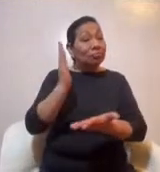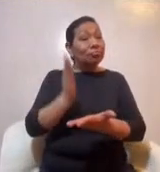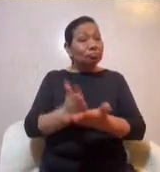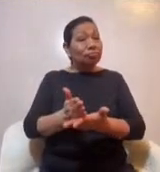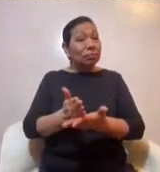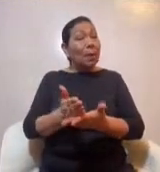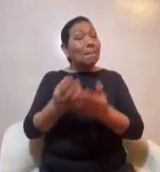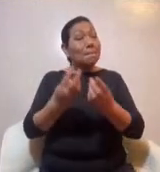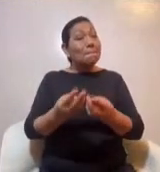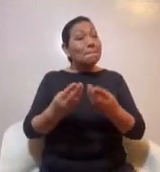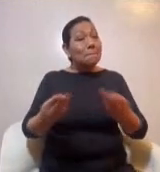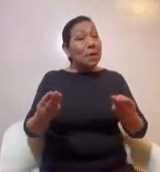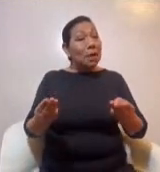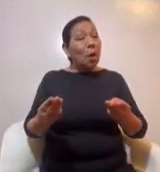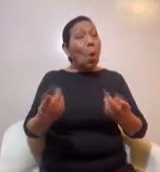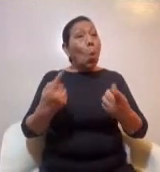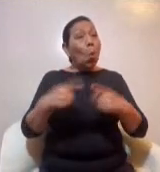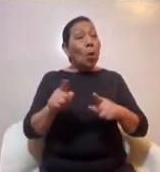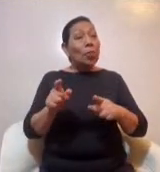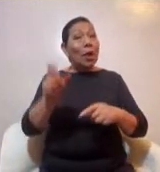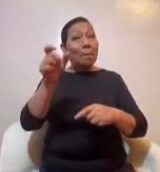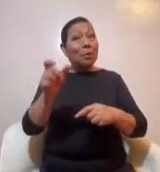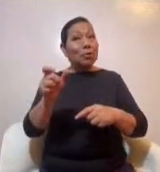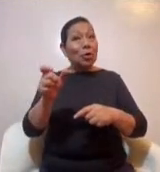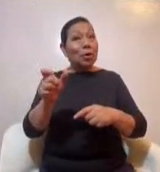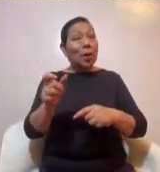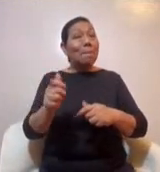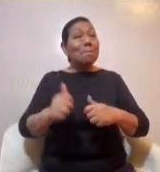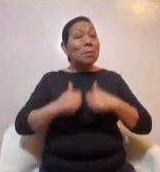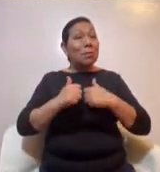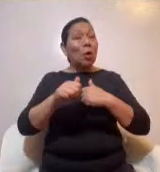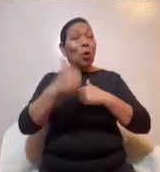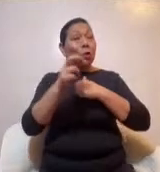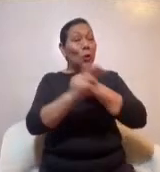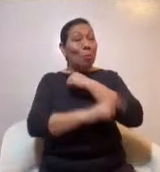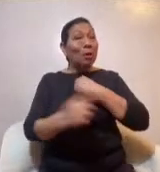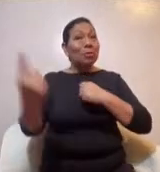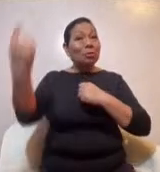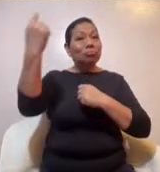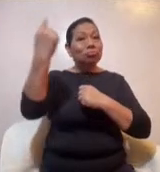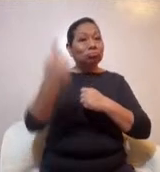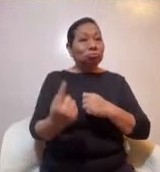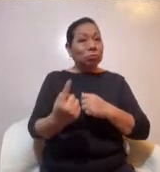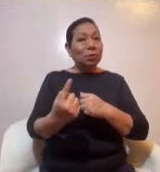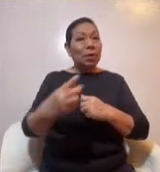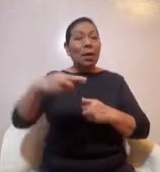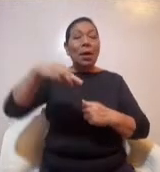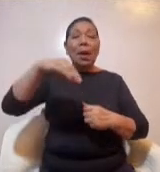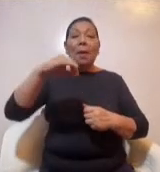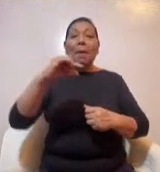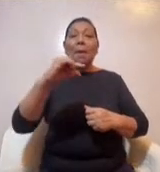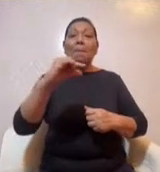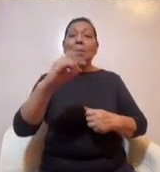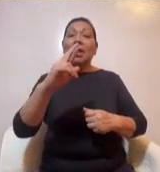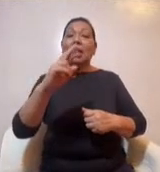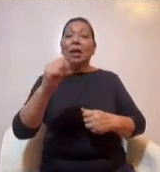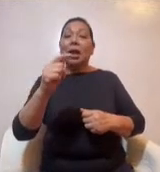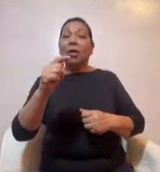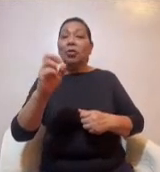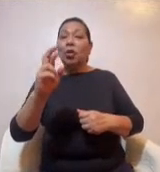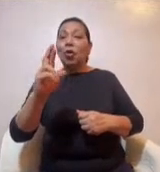administrativo sancionador en materia de migraciones. En esta importante sentencia, el